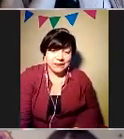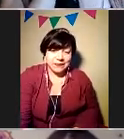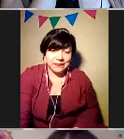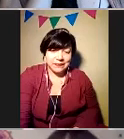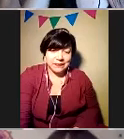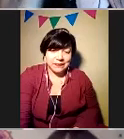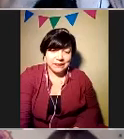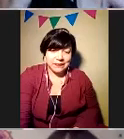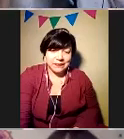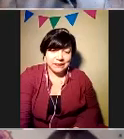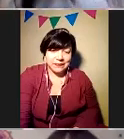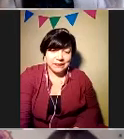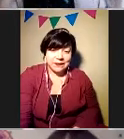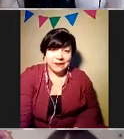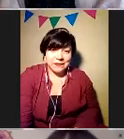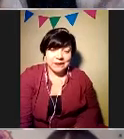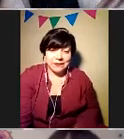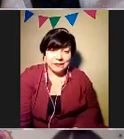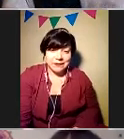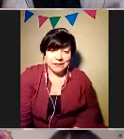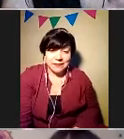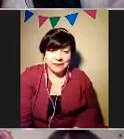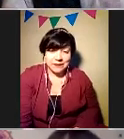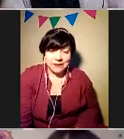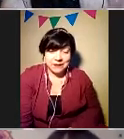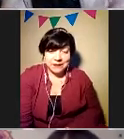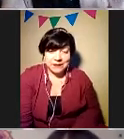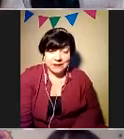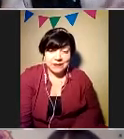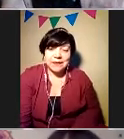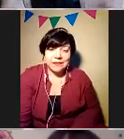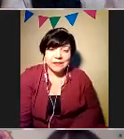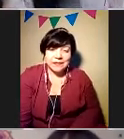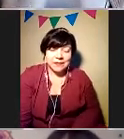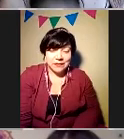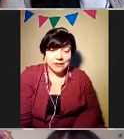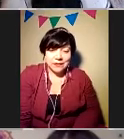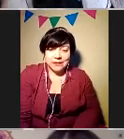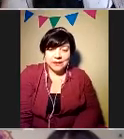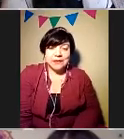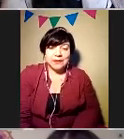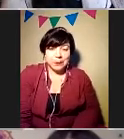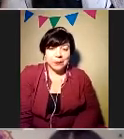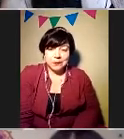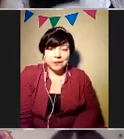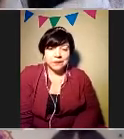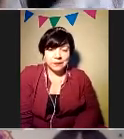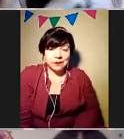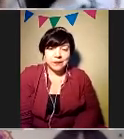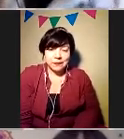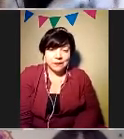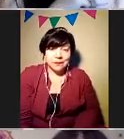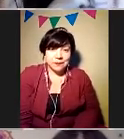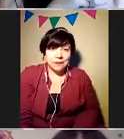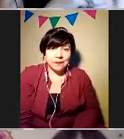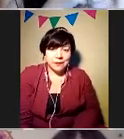Francia como el centro de la moda y de la producción textil y la calidad y todo eso hace años atrás. Y llegó, no sé si conocen